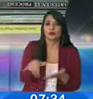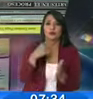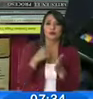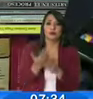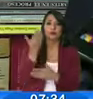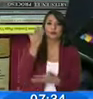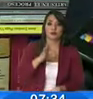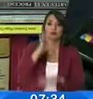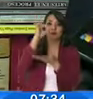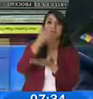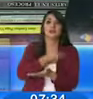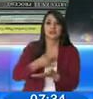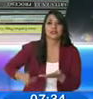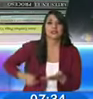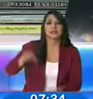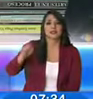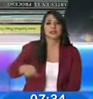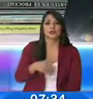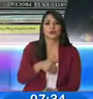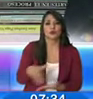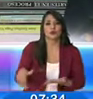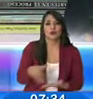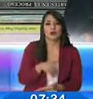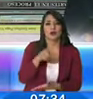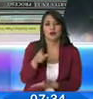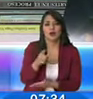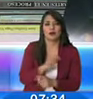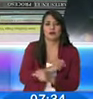última elección presidencial. Usted sabe que ahí hubo un